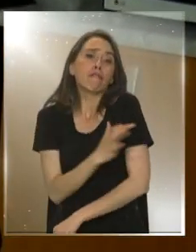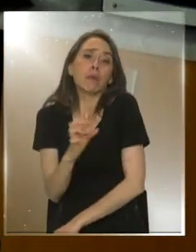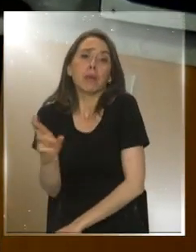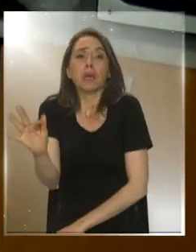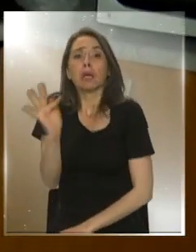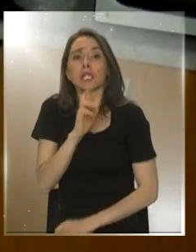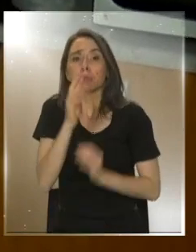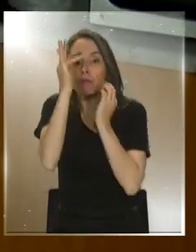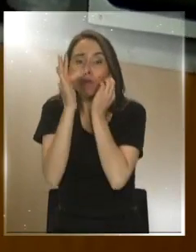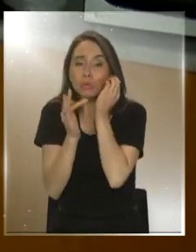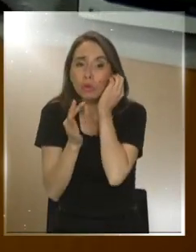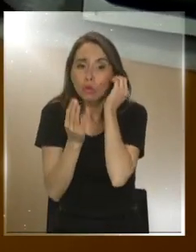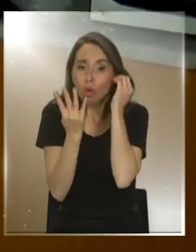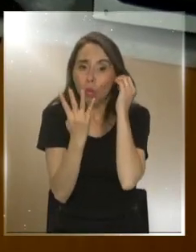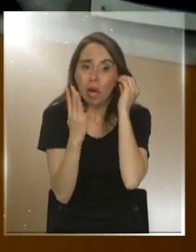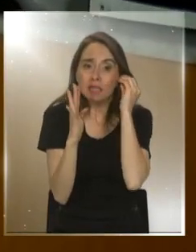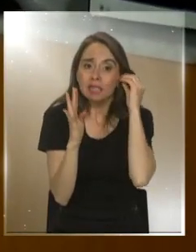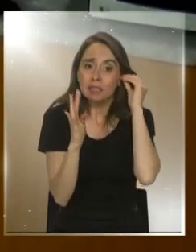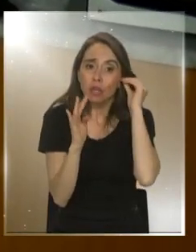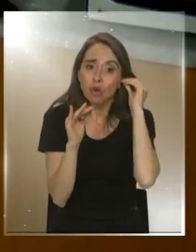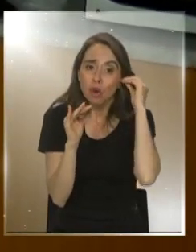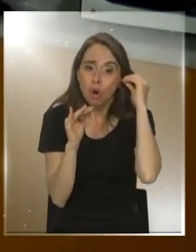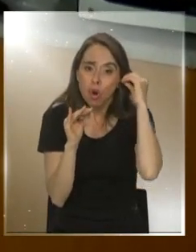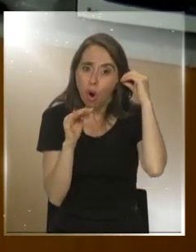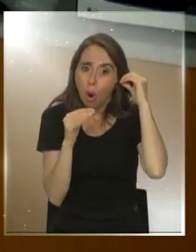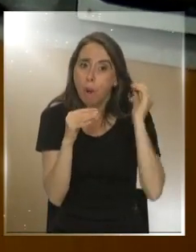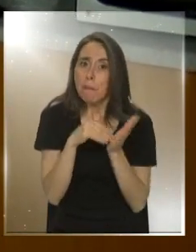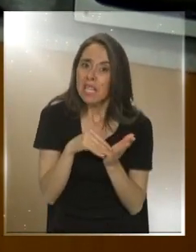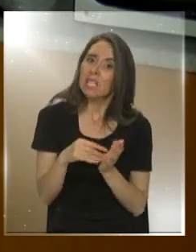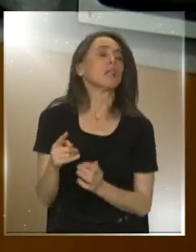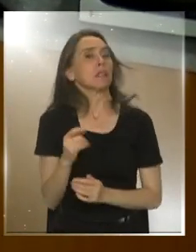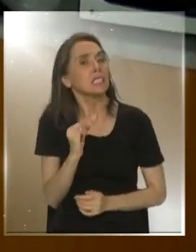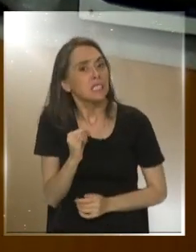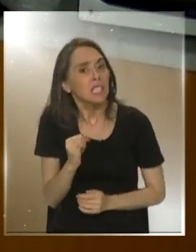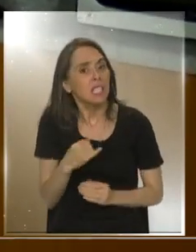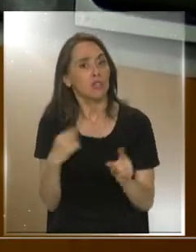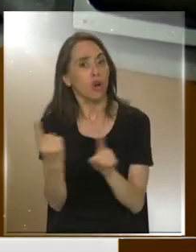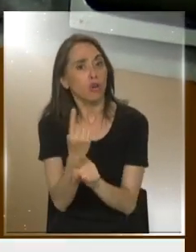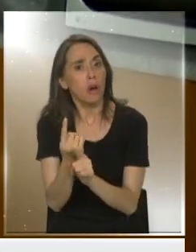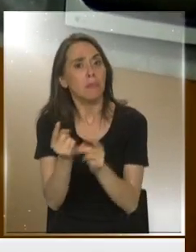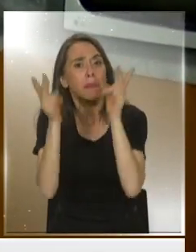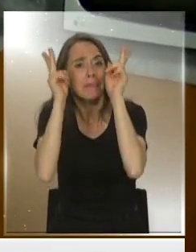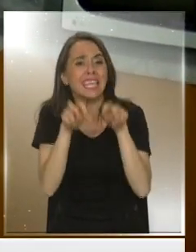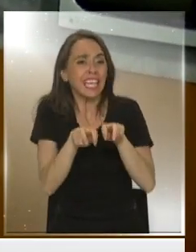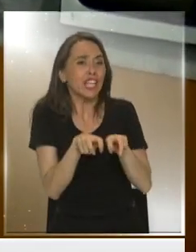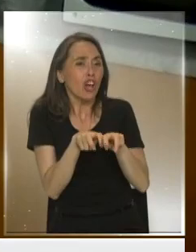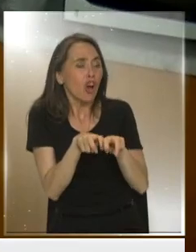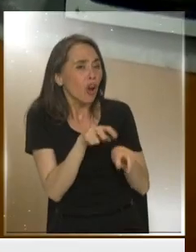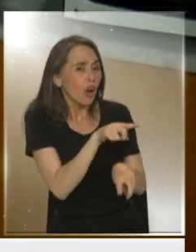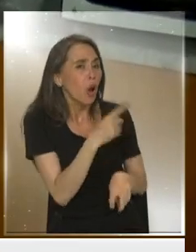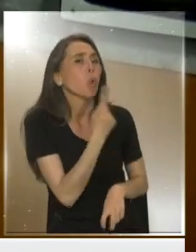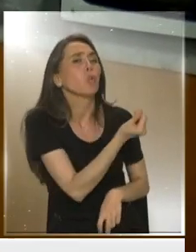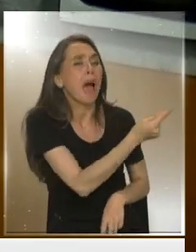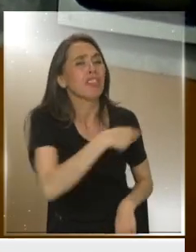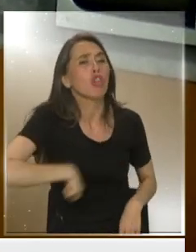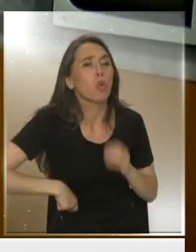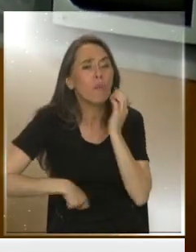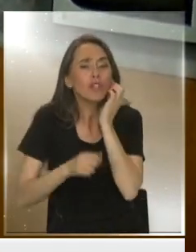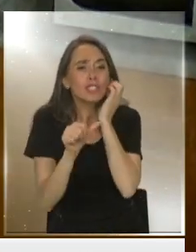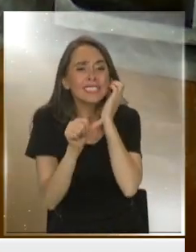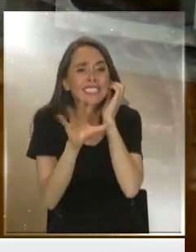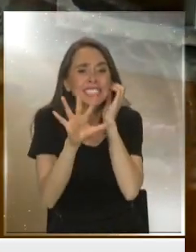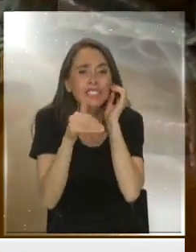dijo. ¿45 mil? Sí, pues. Pero si yo he conversado con gente en la micro que saca 60 mil pesos de pensión,